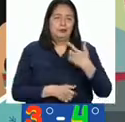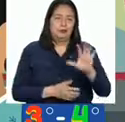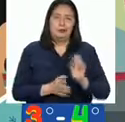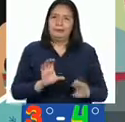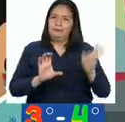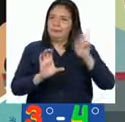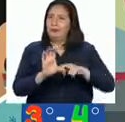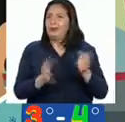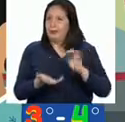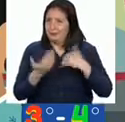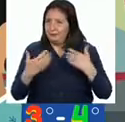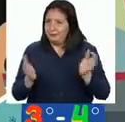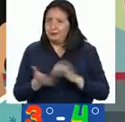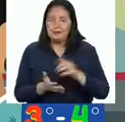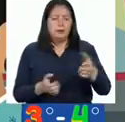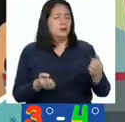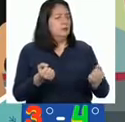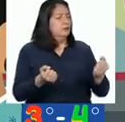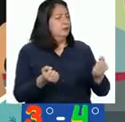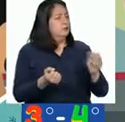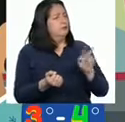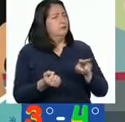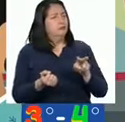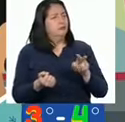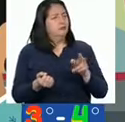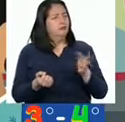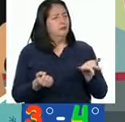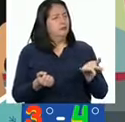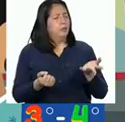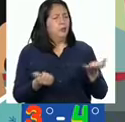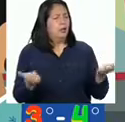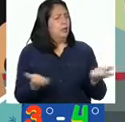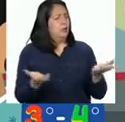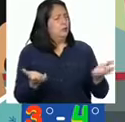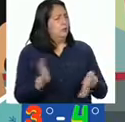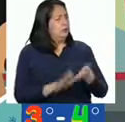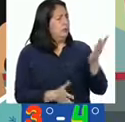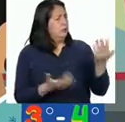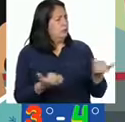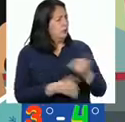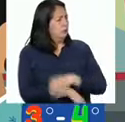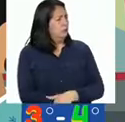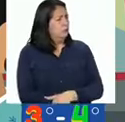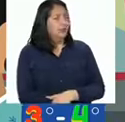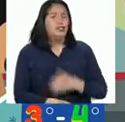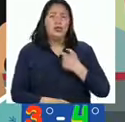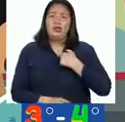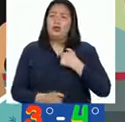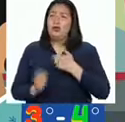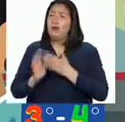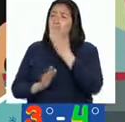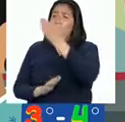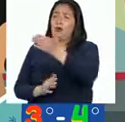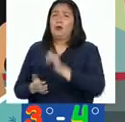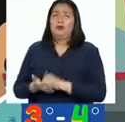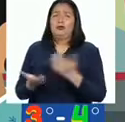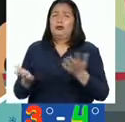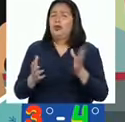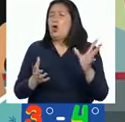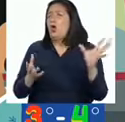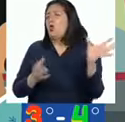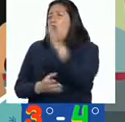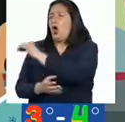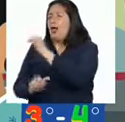en el bus de nuevo. El chofer lo observa. ¿A dónde irás esta vez? Voy a ir a donde está toda la